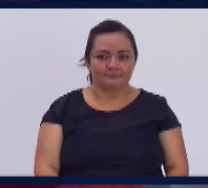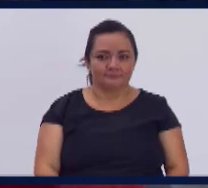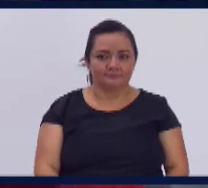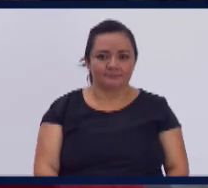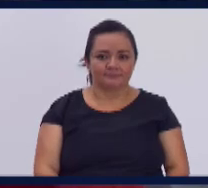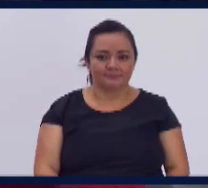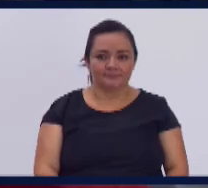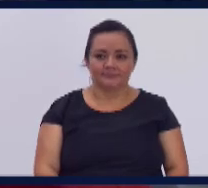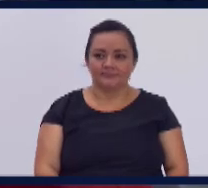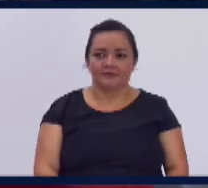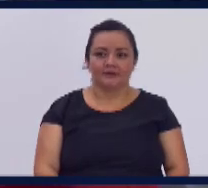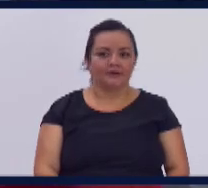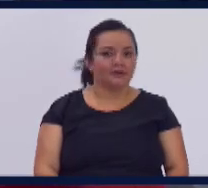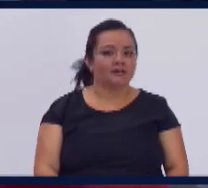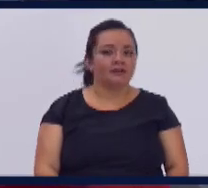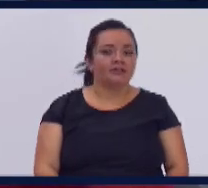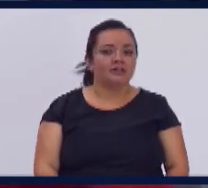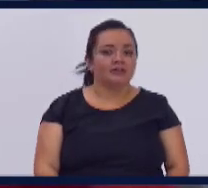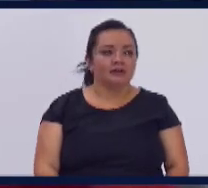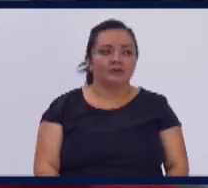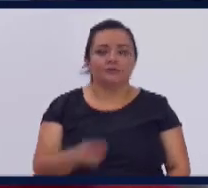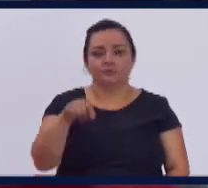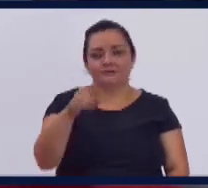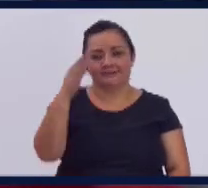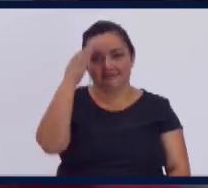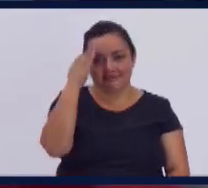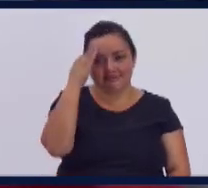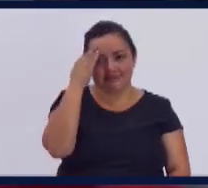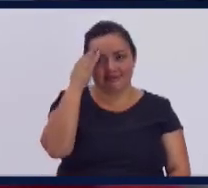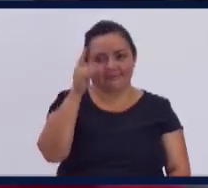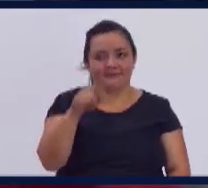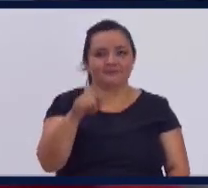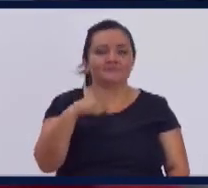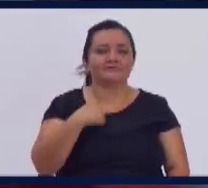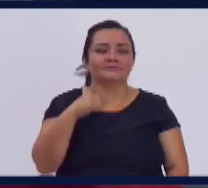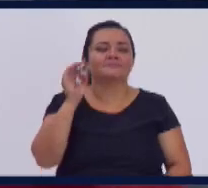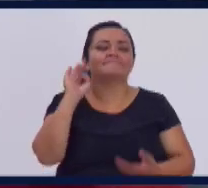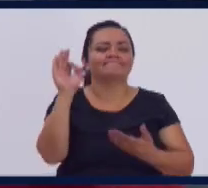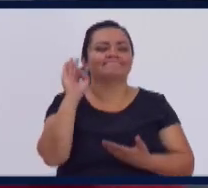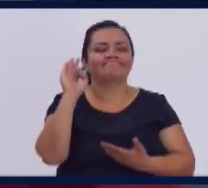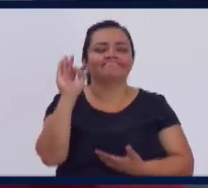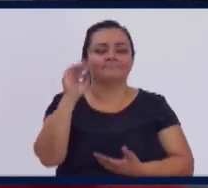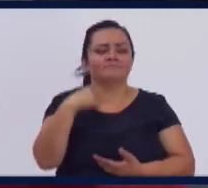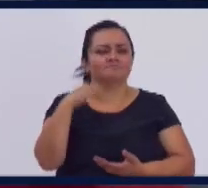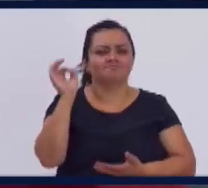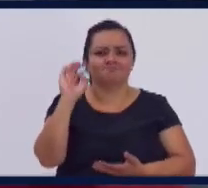Y nos ponen en el centro y usted sabe que usted está tomándose un chance predicar ahí.